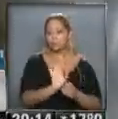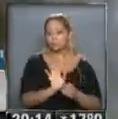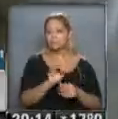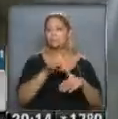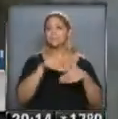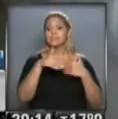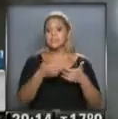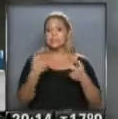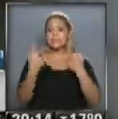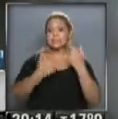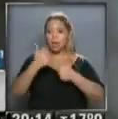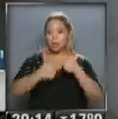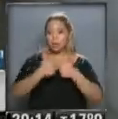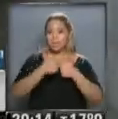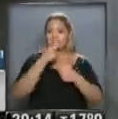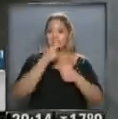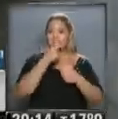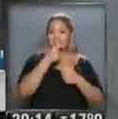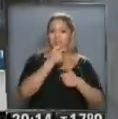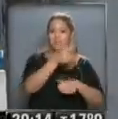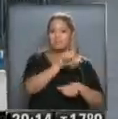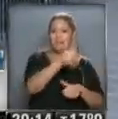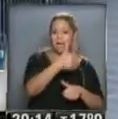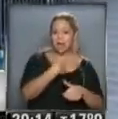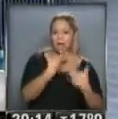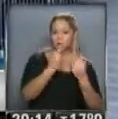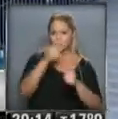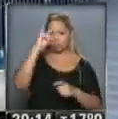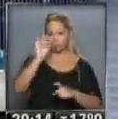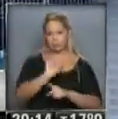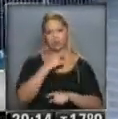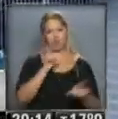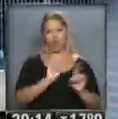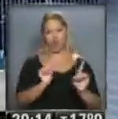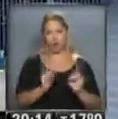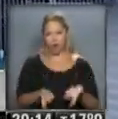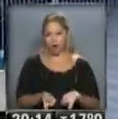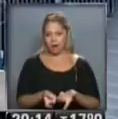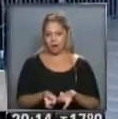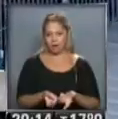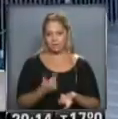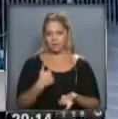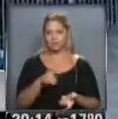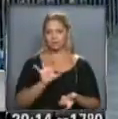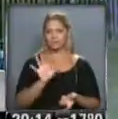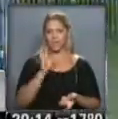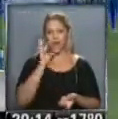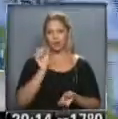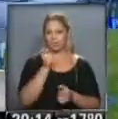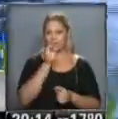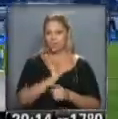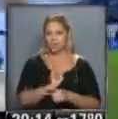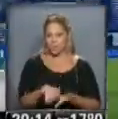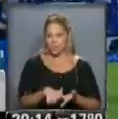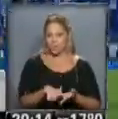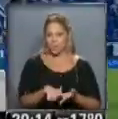en este torneo, y si encima le va a dar una mano a Independiente, listo. Sería meterle una frutillita a un campeonato que